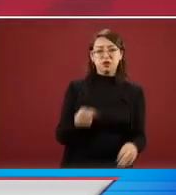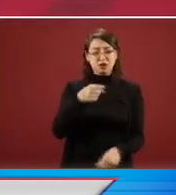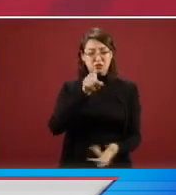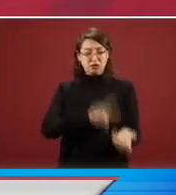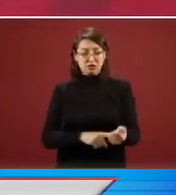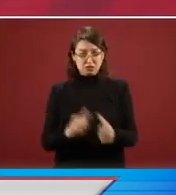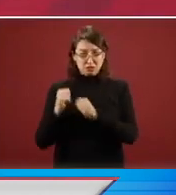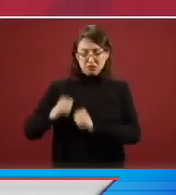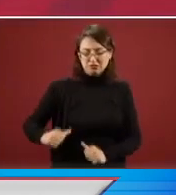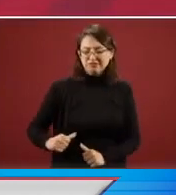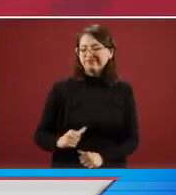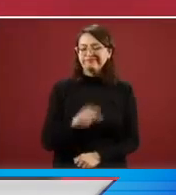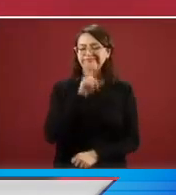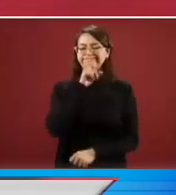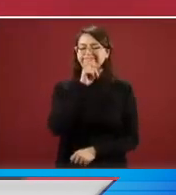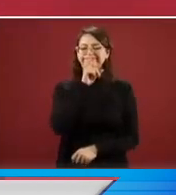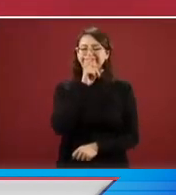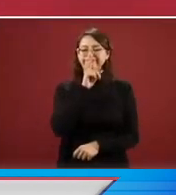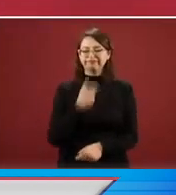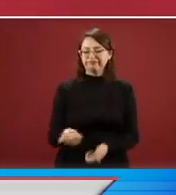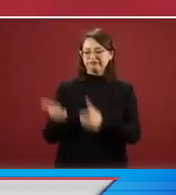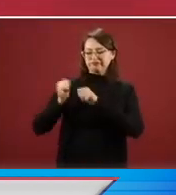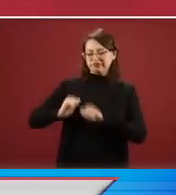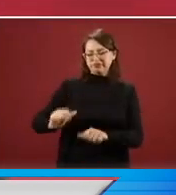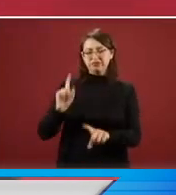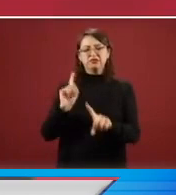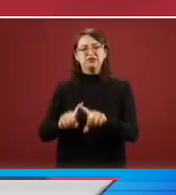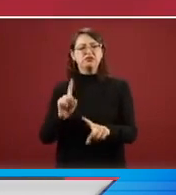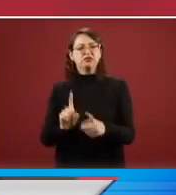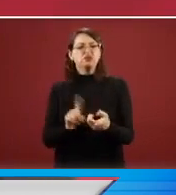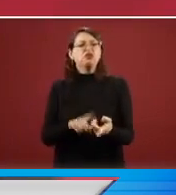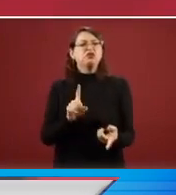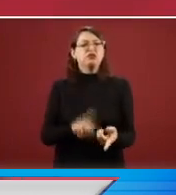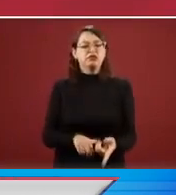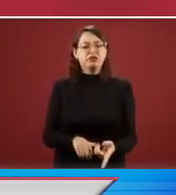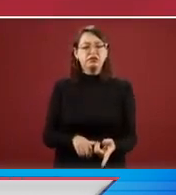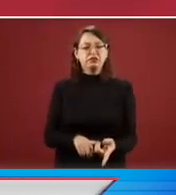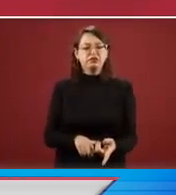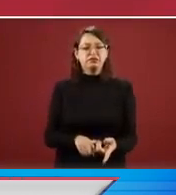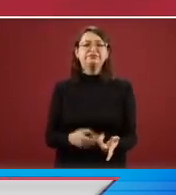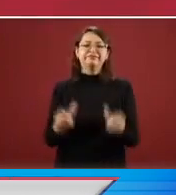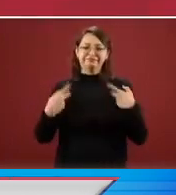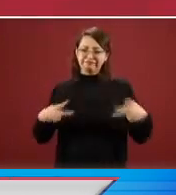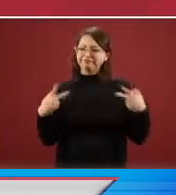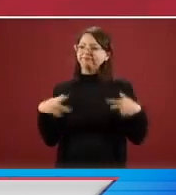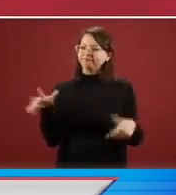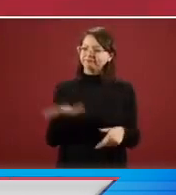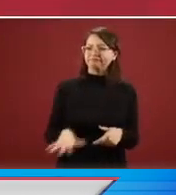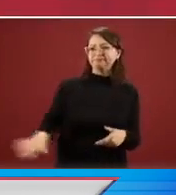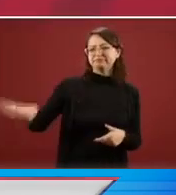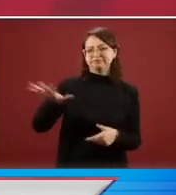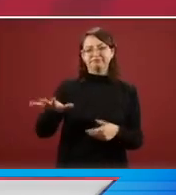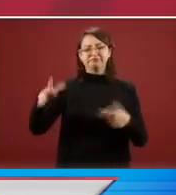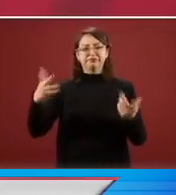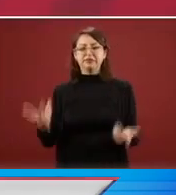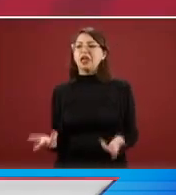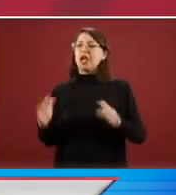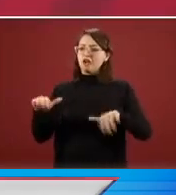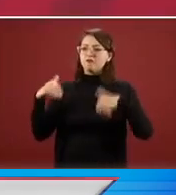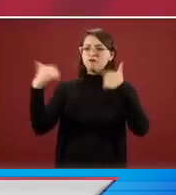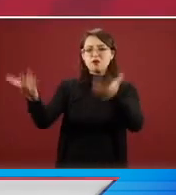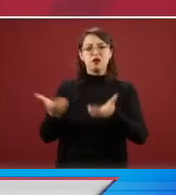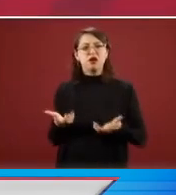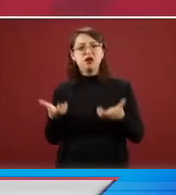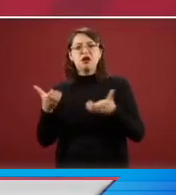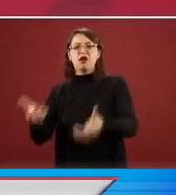es decir, más inteligencia y menos uso de la fuerza. Seguir consolidando la Guardia Nacional. Ya se cuenta con la presencia de esta institución en las